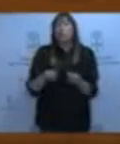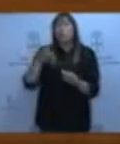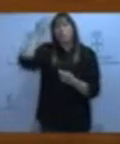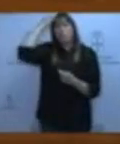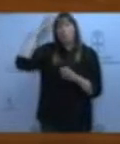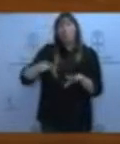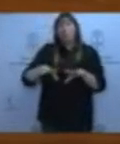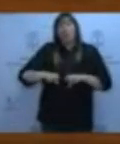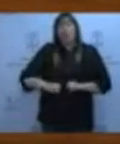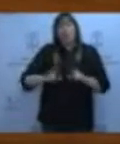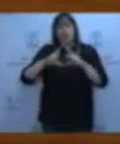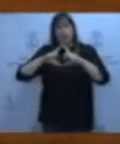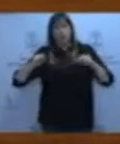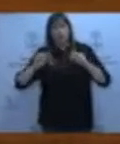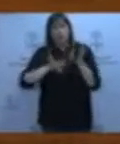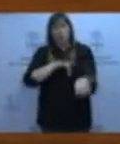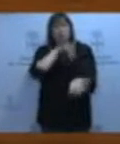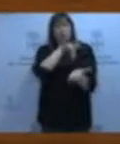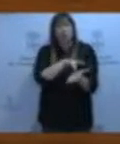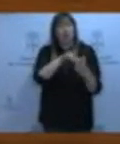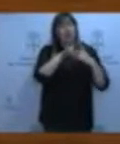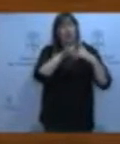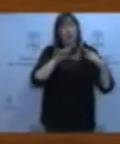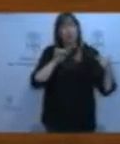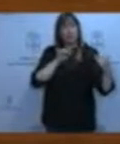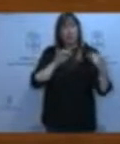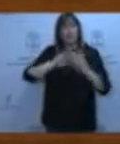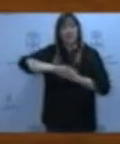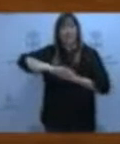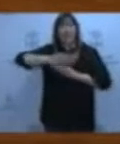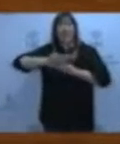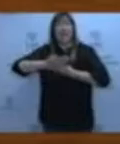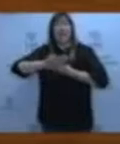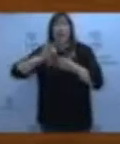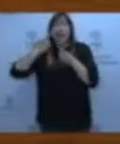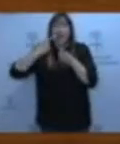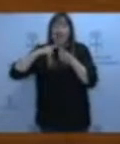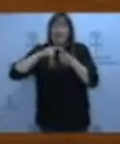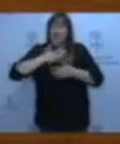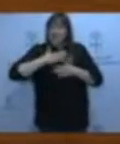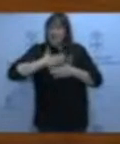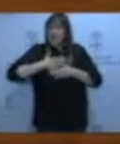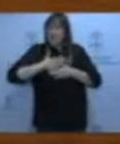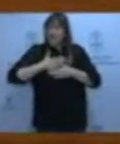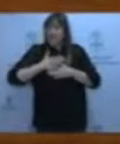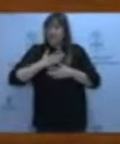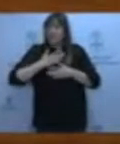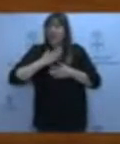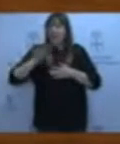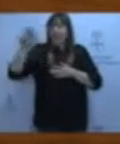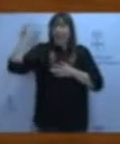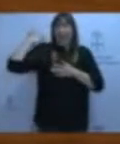asturiana, con el traslado de Asturias, del Arca de las Reliquias, procedente de la ocupada por Tarik, ciudad de